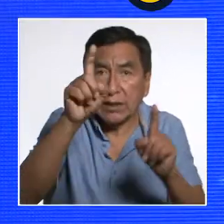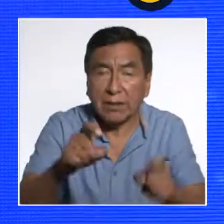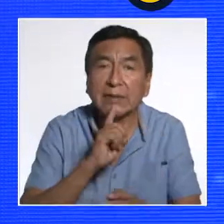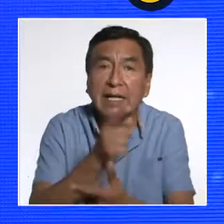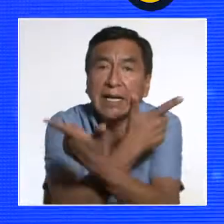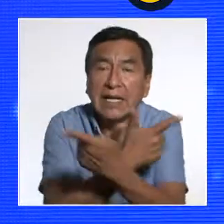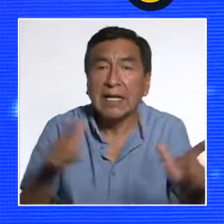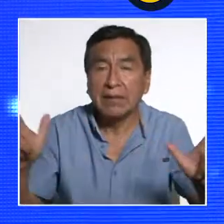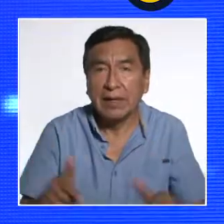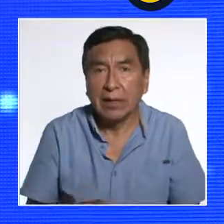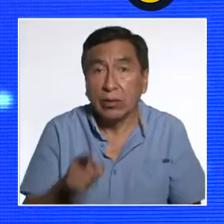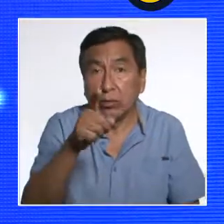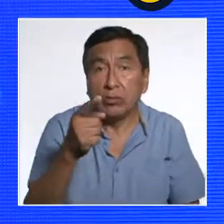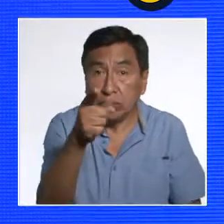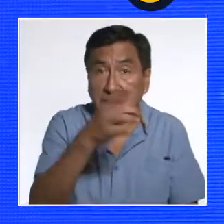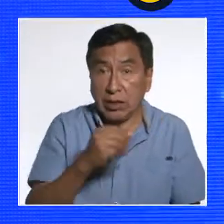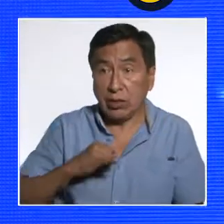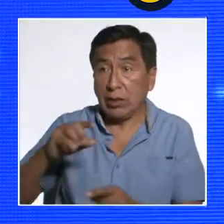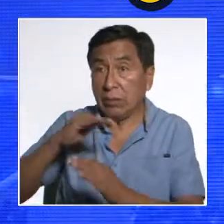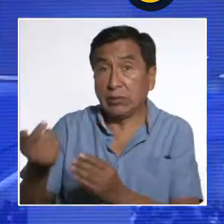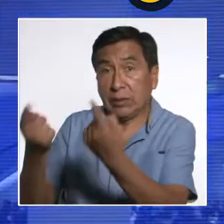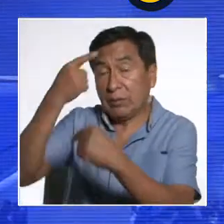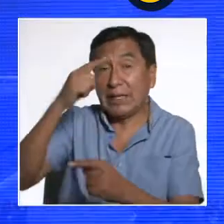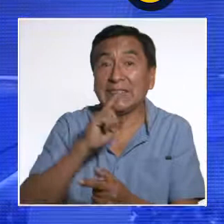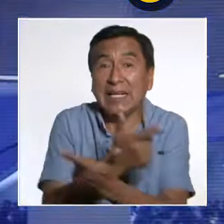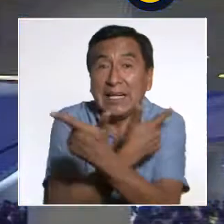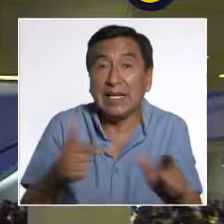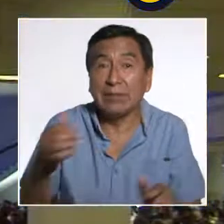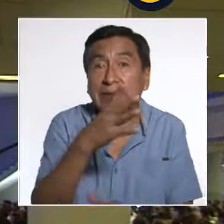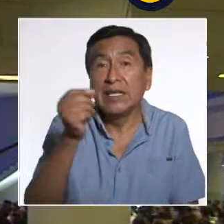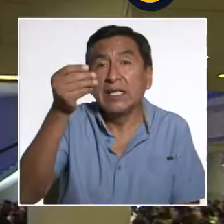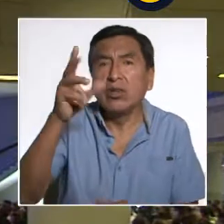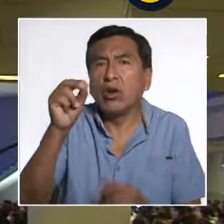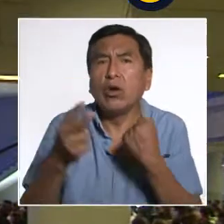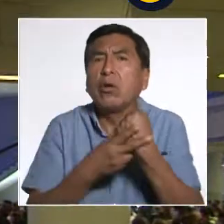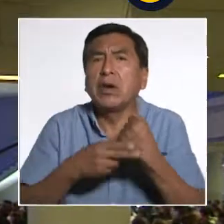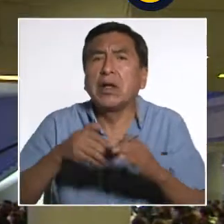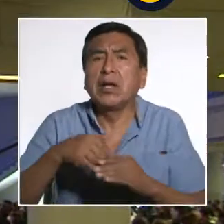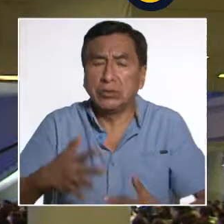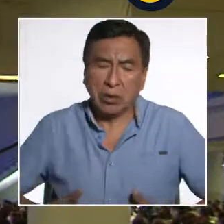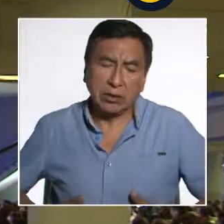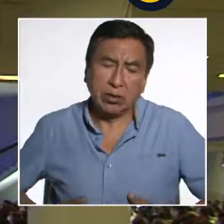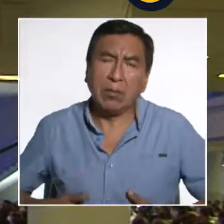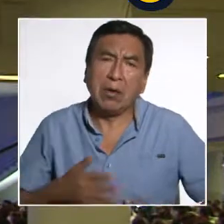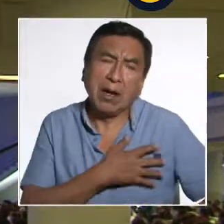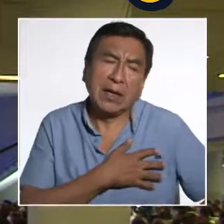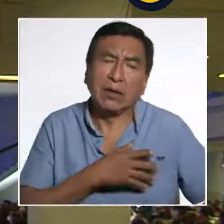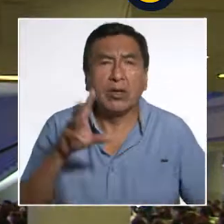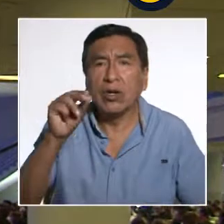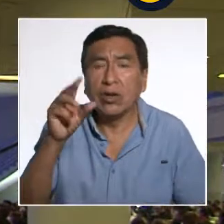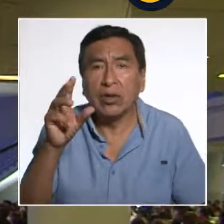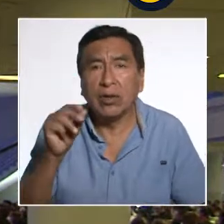Usted y yo hemos venido a ser libres. Y no lo guarde en el estómago, no lo guarde ahí adentro, porque dice: no vaya a ser